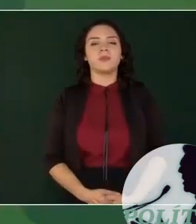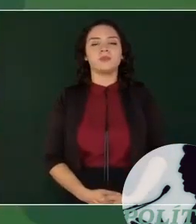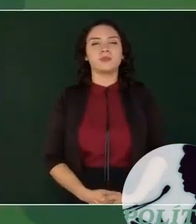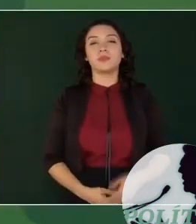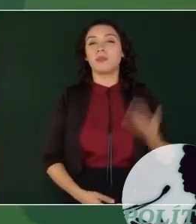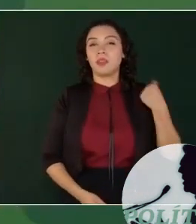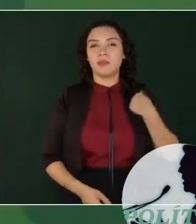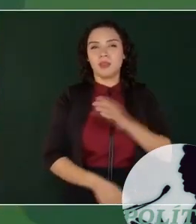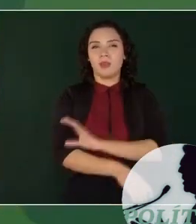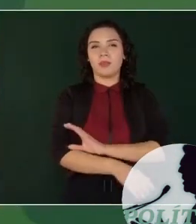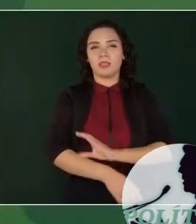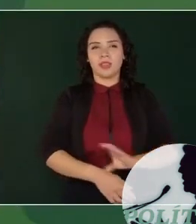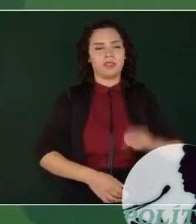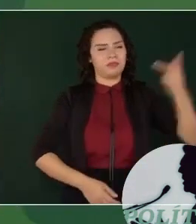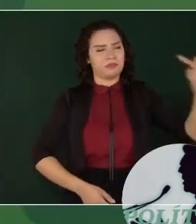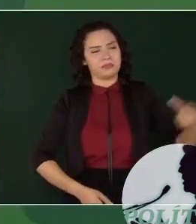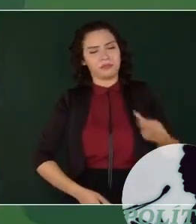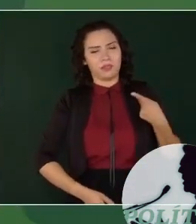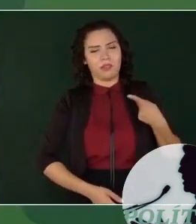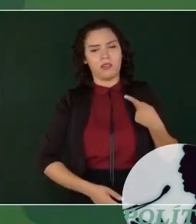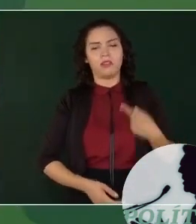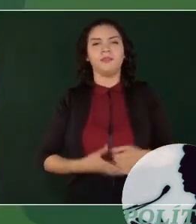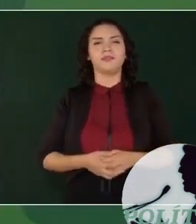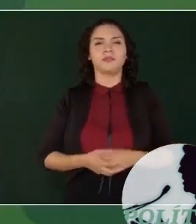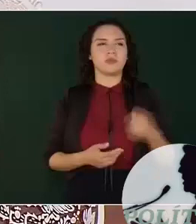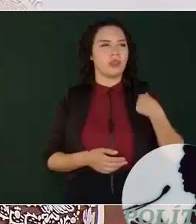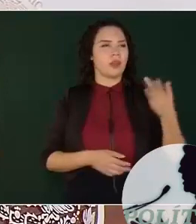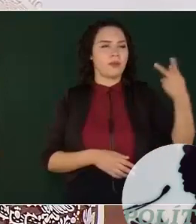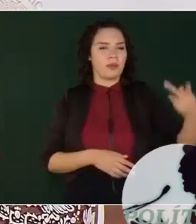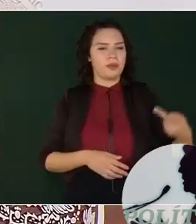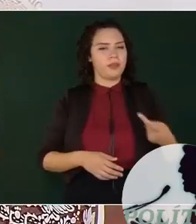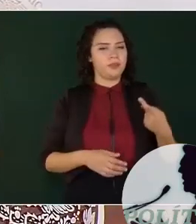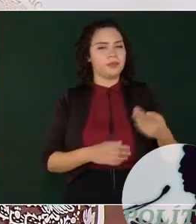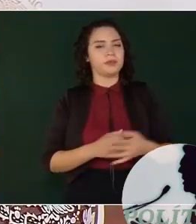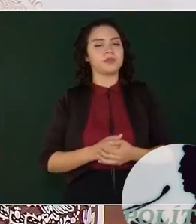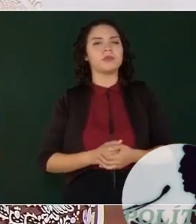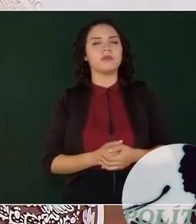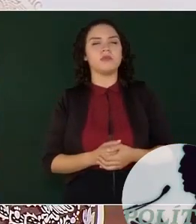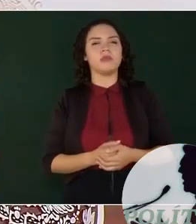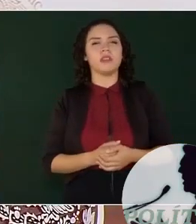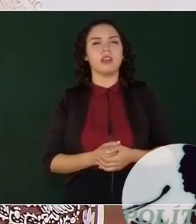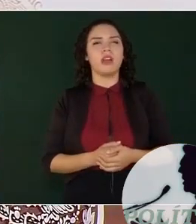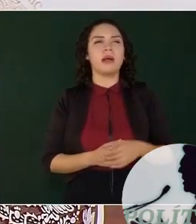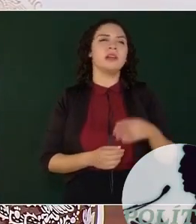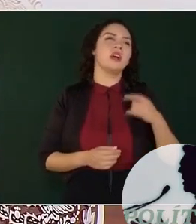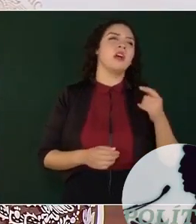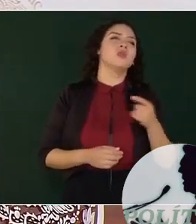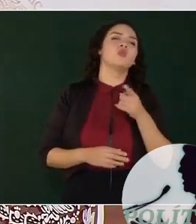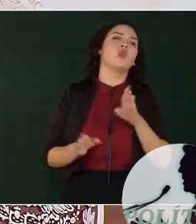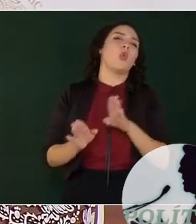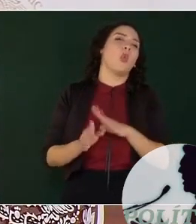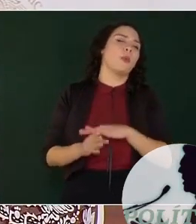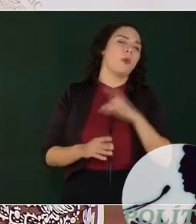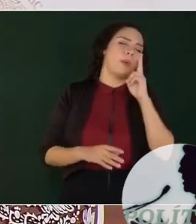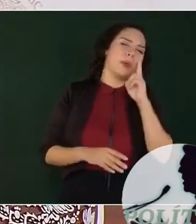Me preguntó una compañera periodista, me preguntó que si cómo veía,